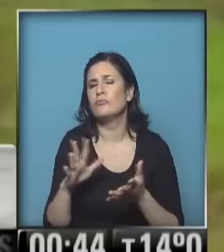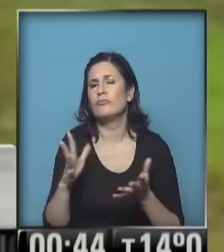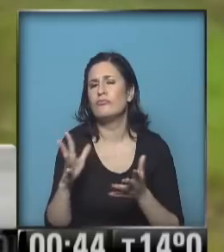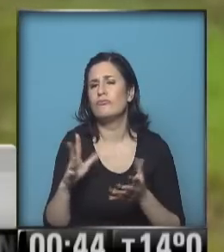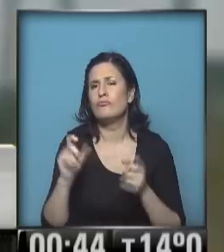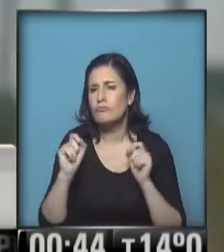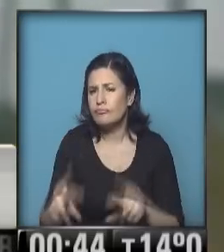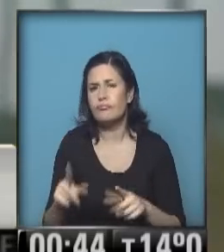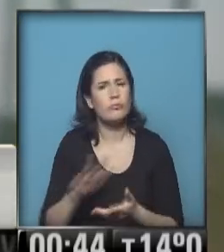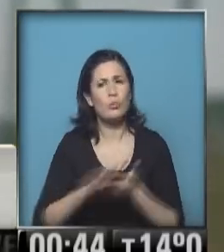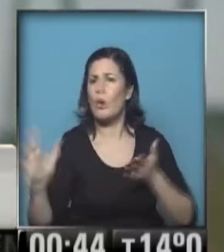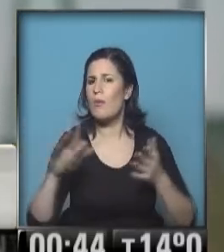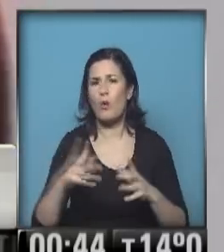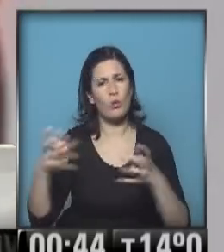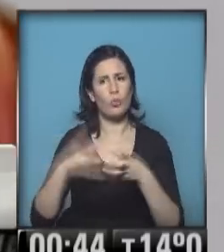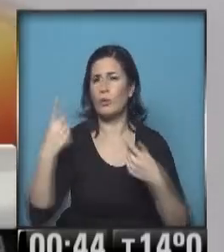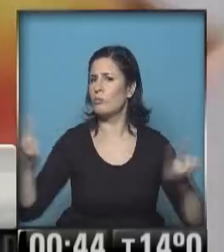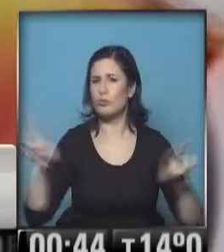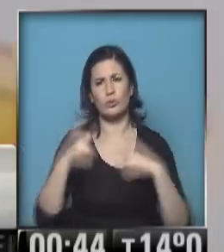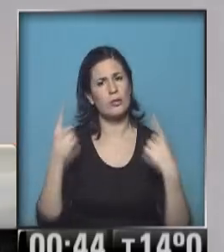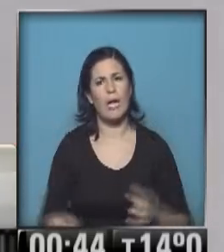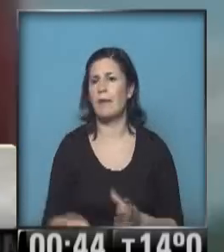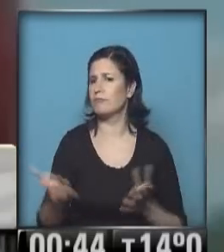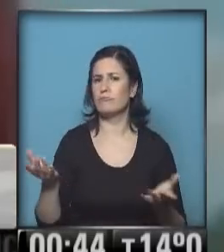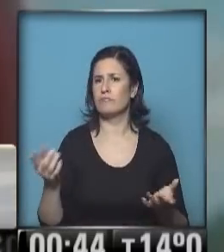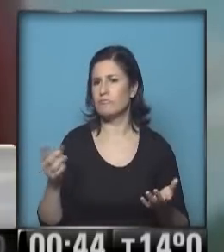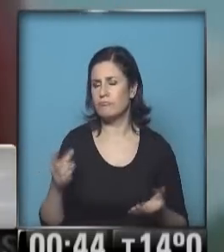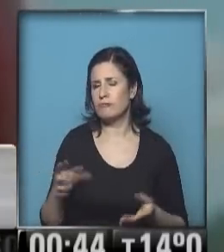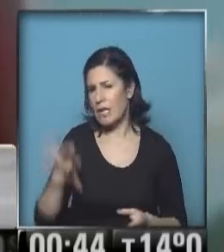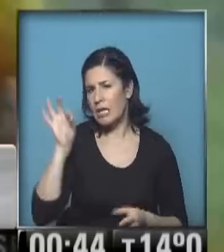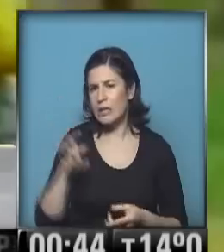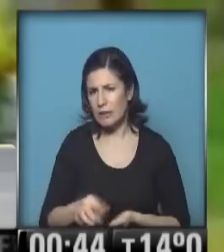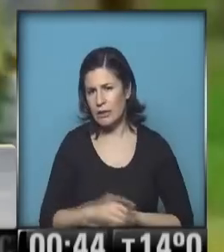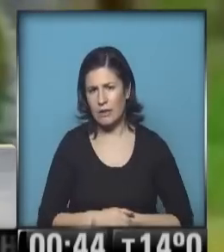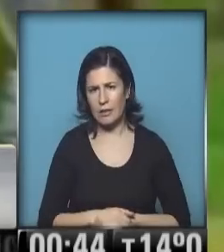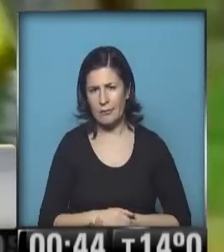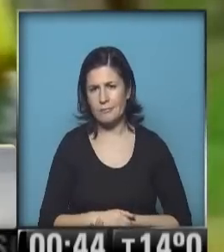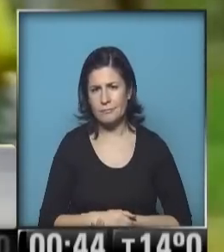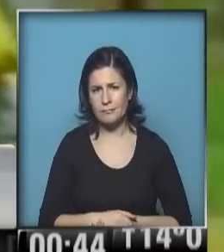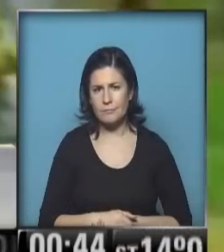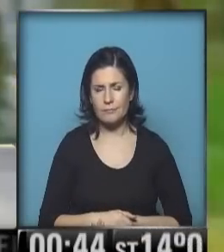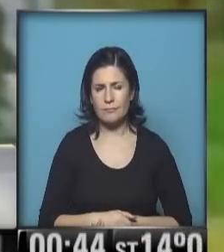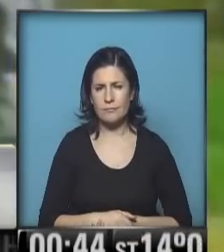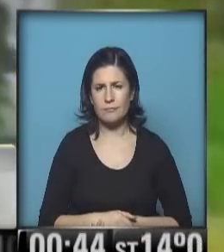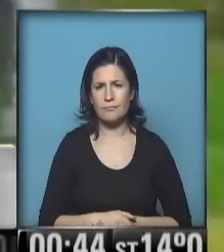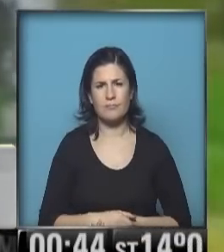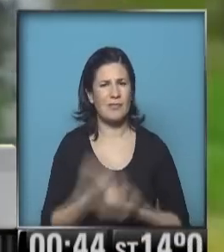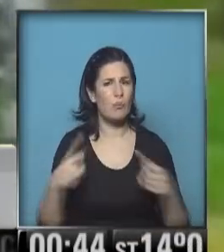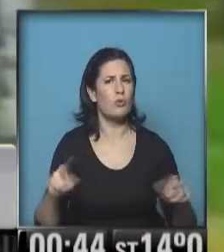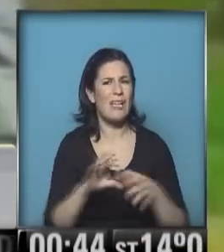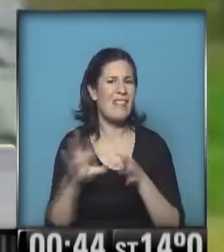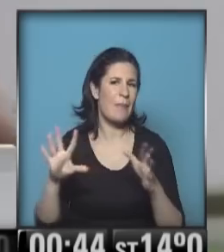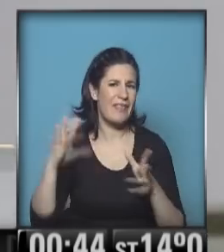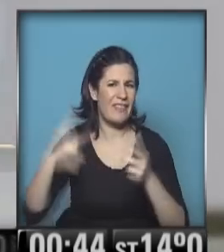del año sería para el Latin American Music Conference, una conferencia que reúne a la música independiente de toda América